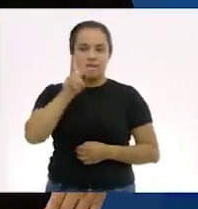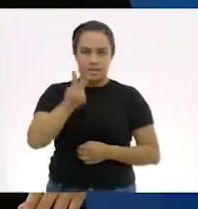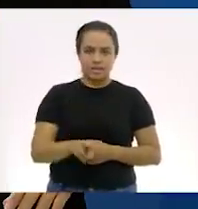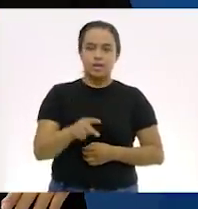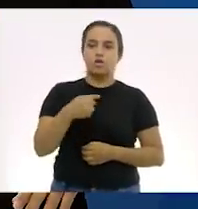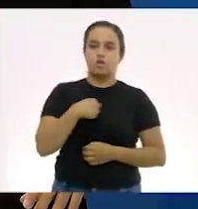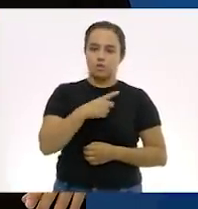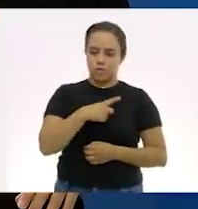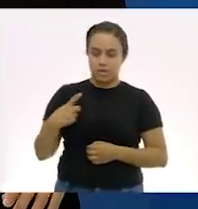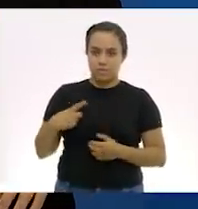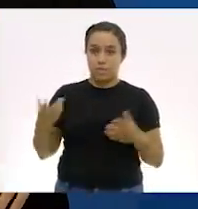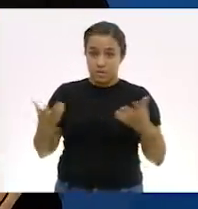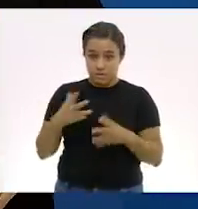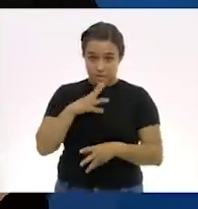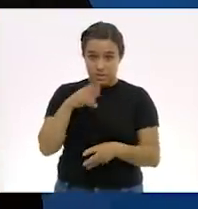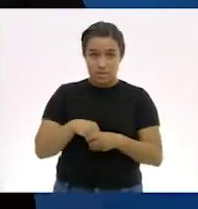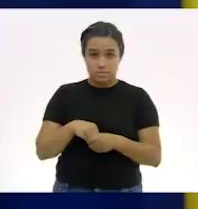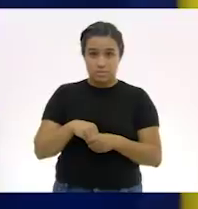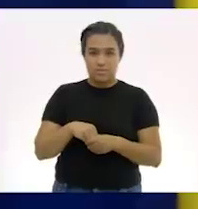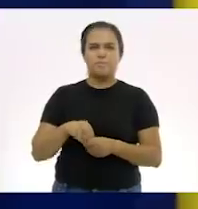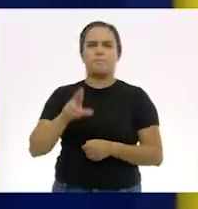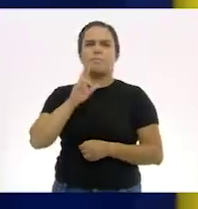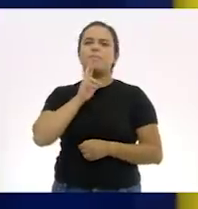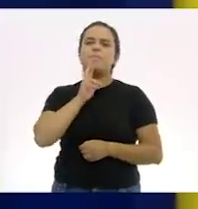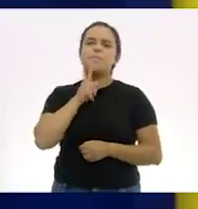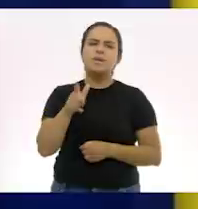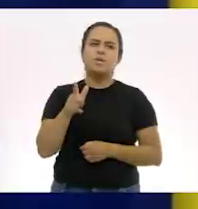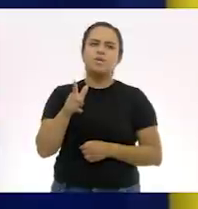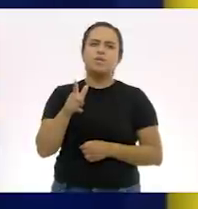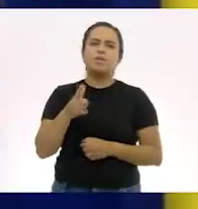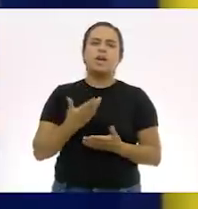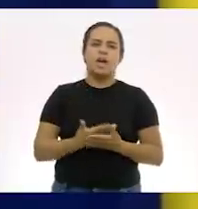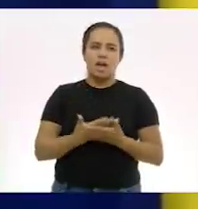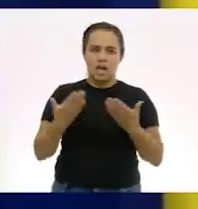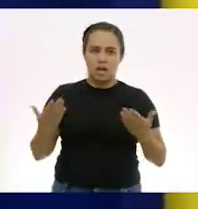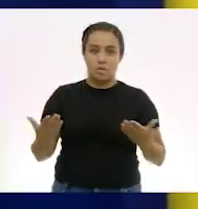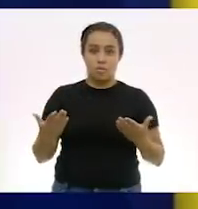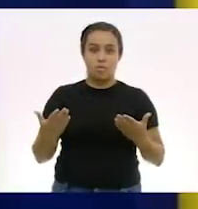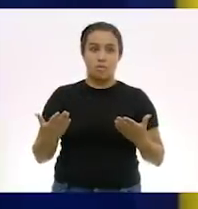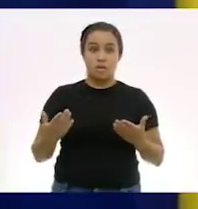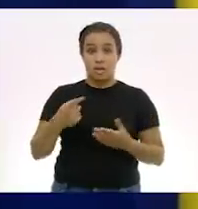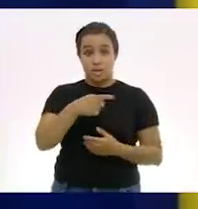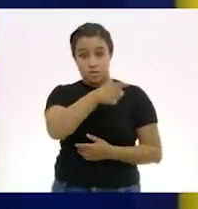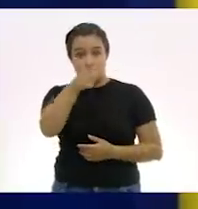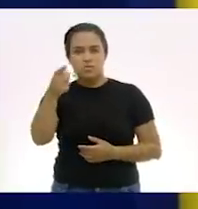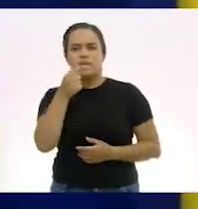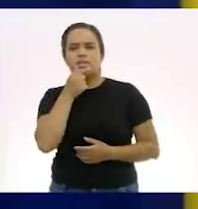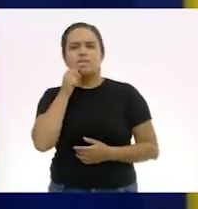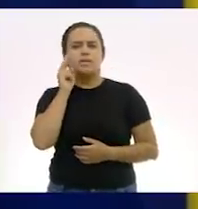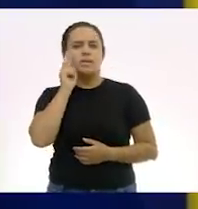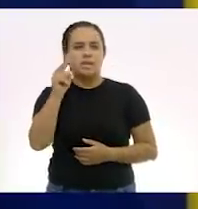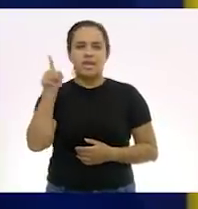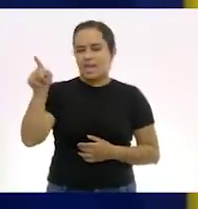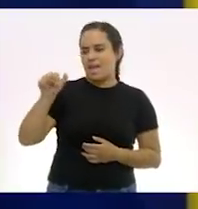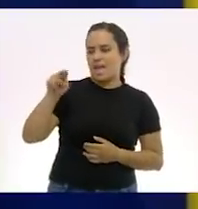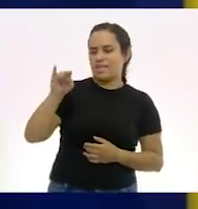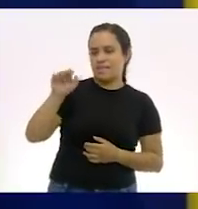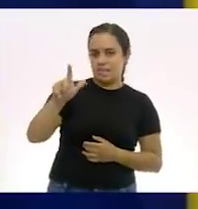ya cumple. Bravo, oye, pero te tiene que tocar ahora. A ver. Ok, listo. Esta sí te va a costar trabajo. Dice,